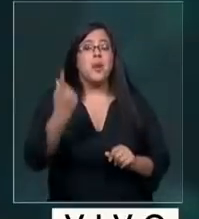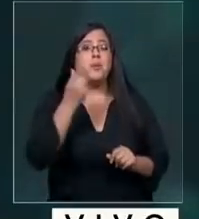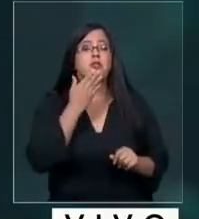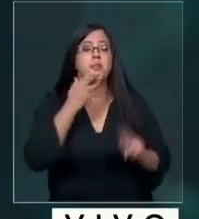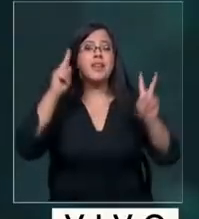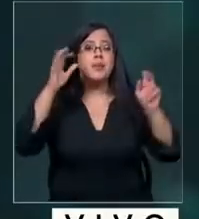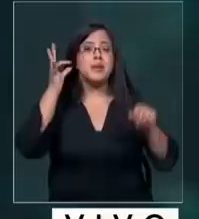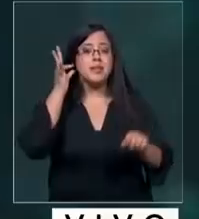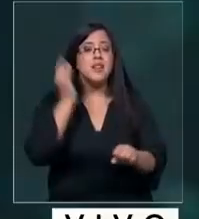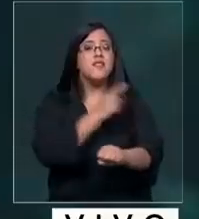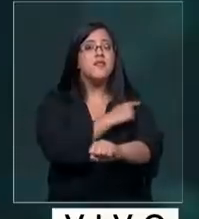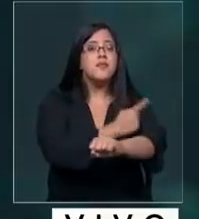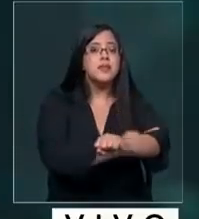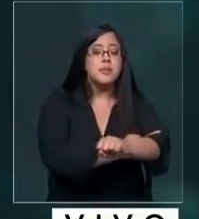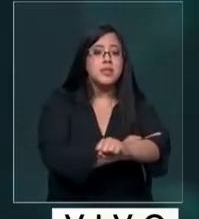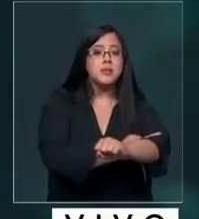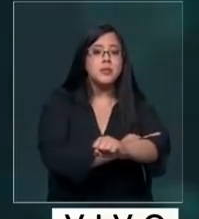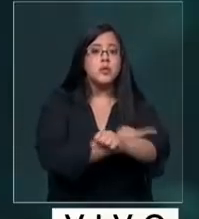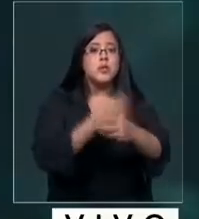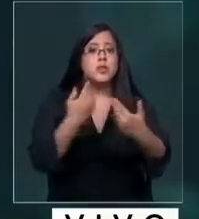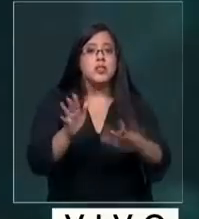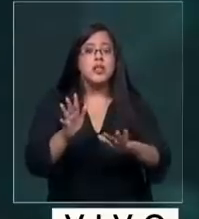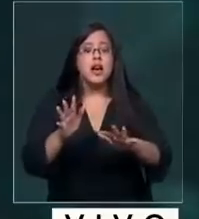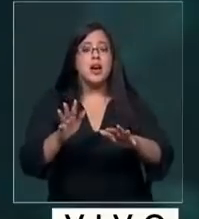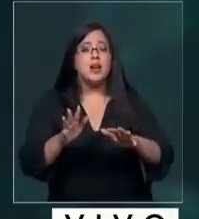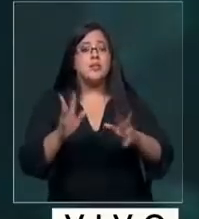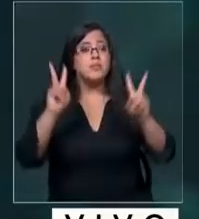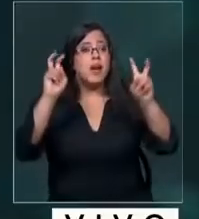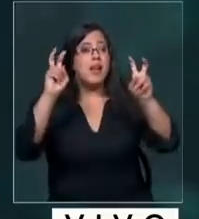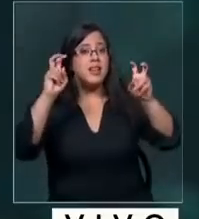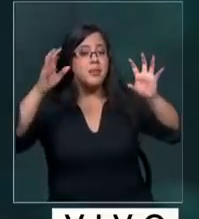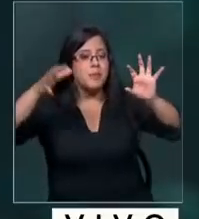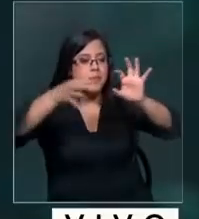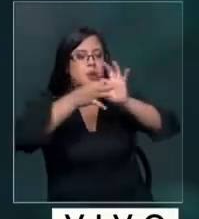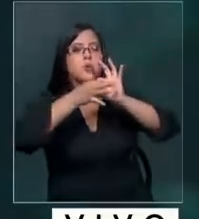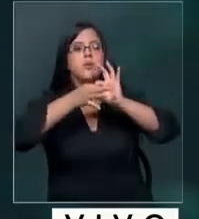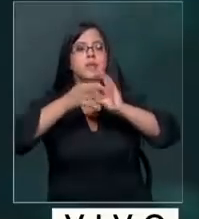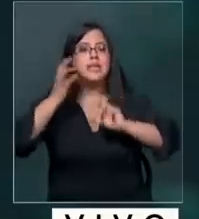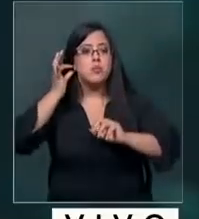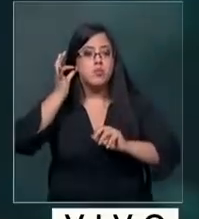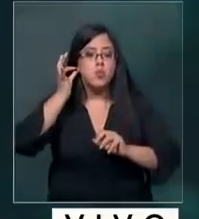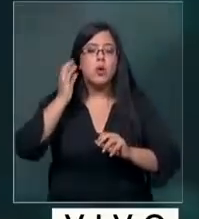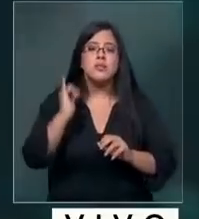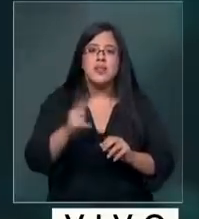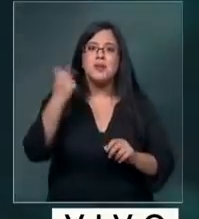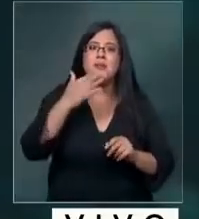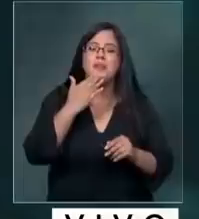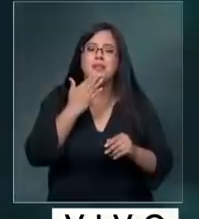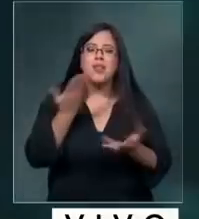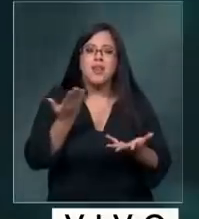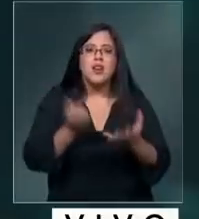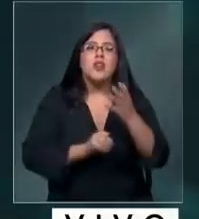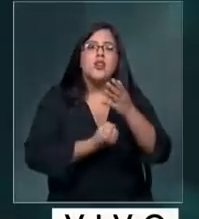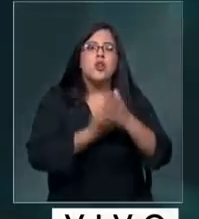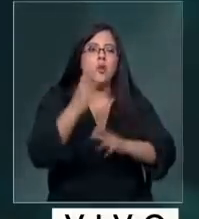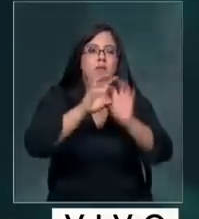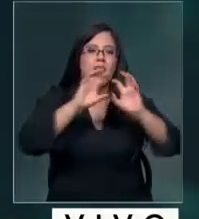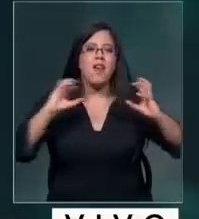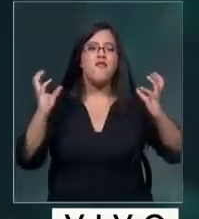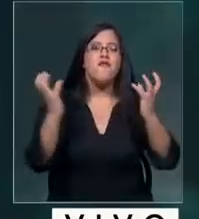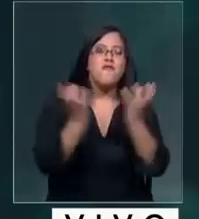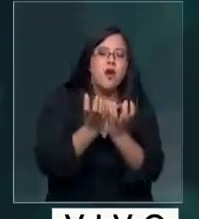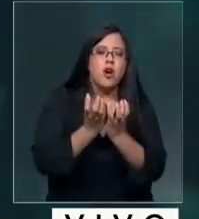el feminismo claramente no no sólo llega a los temas de mujeres sino que busca una nueva forma de sociedad y eso también incluye al hombre